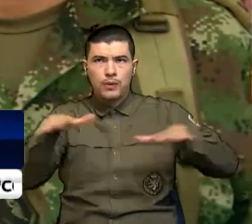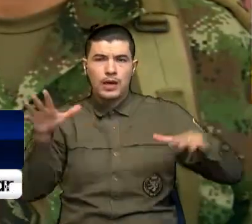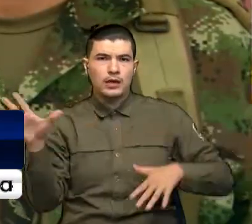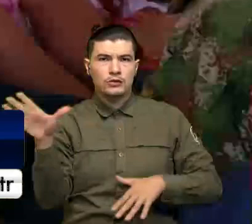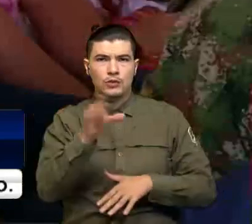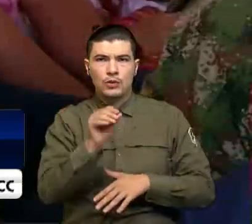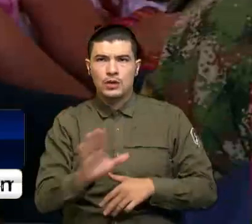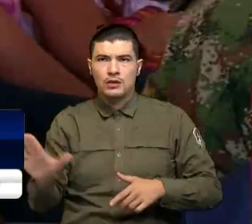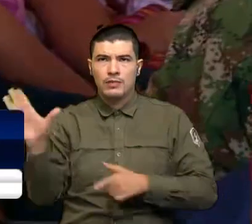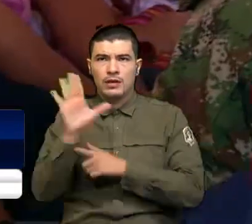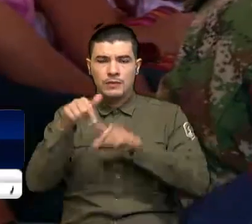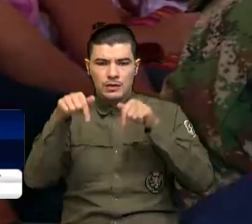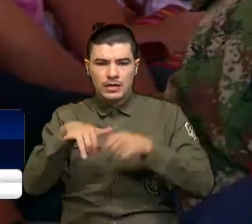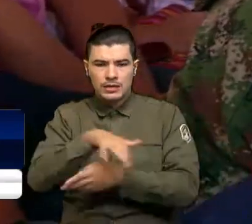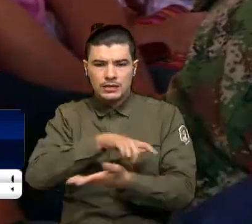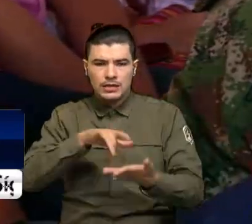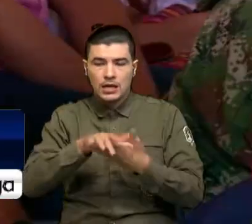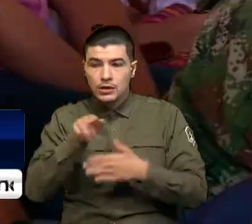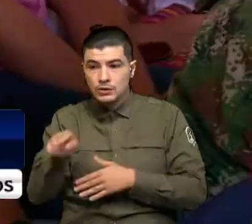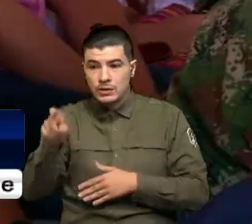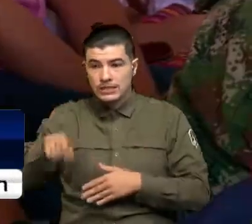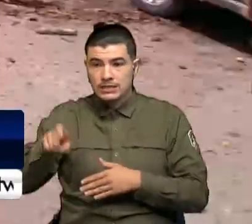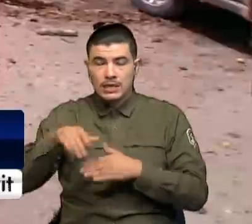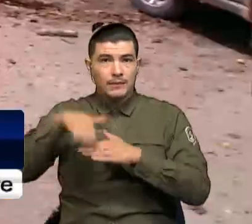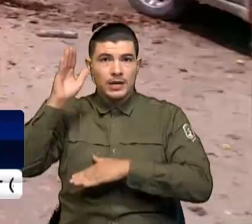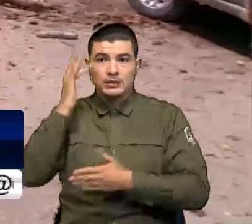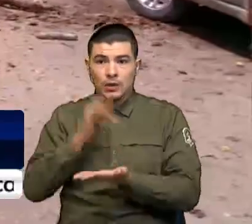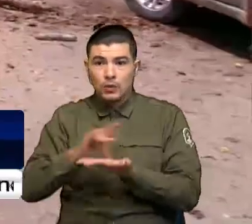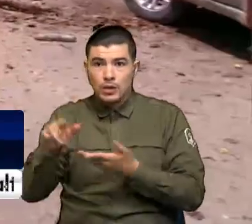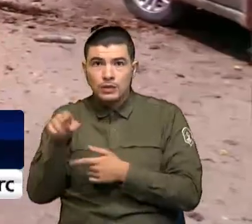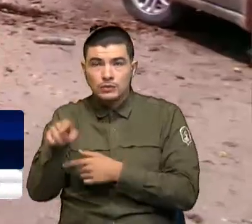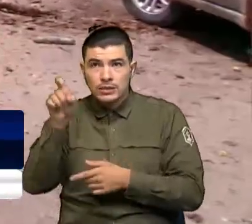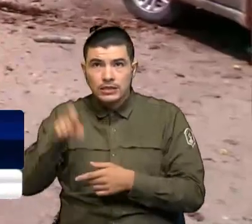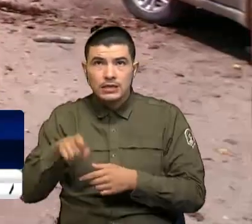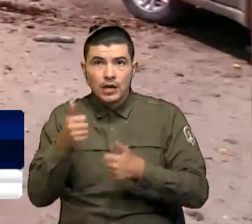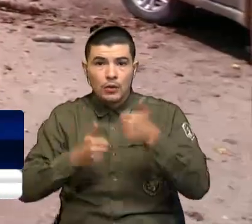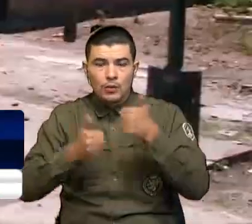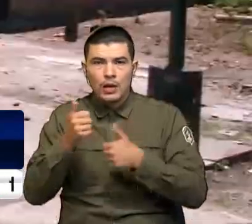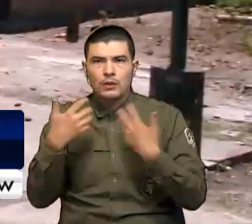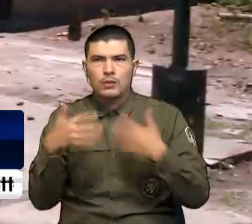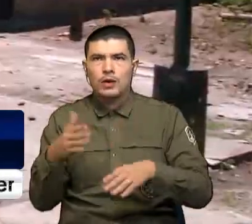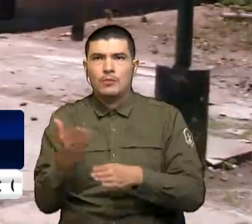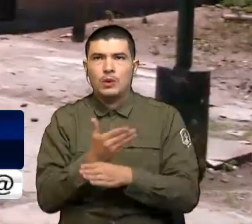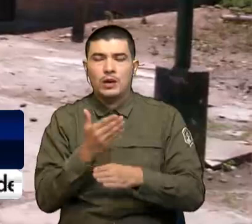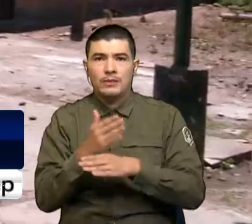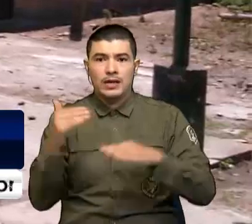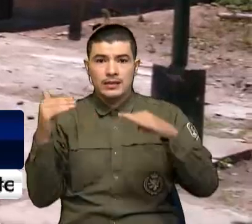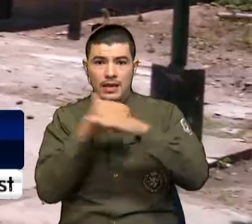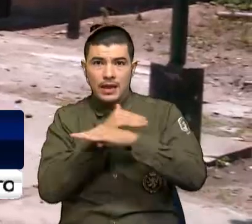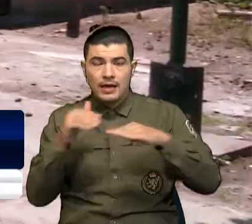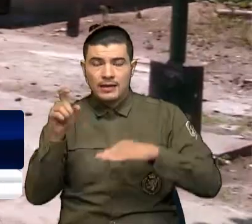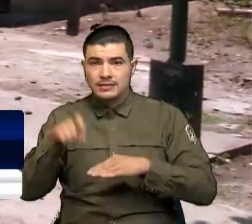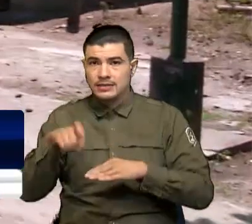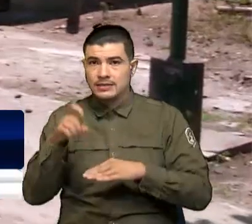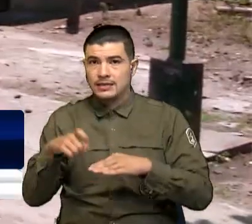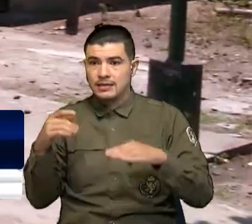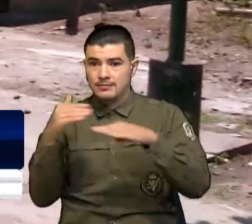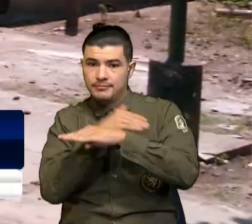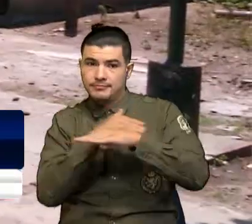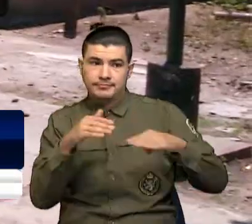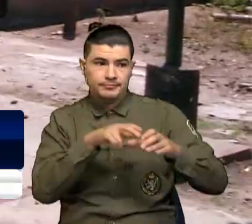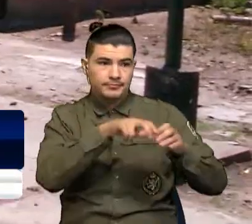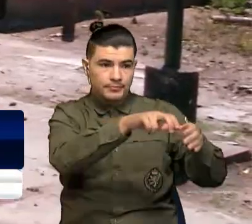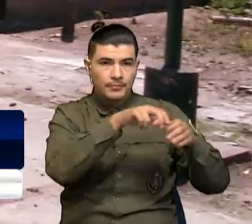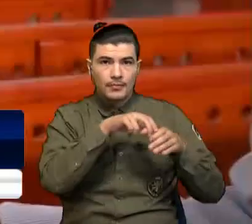de santander la necesidad más urgente de la comunidad es el mantenimiento de la vía que dificulta la comunicación terrestre con el casco urbano